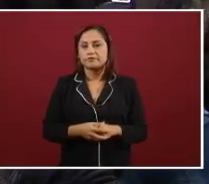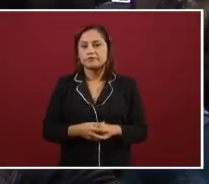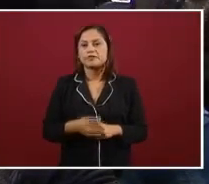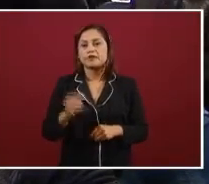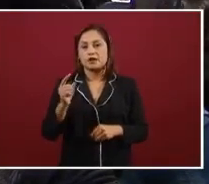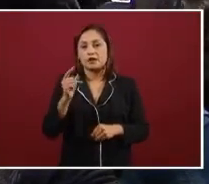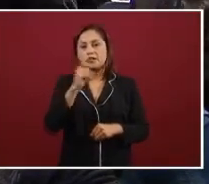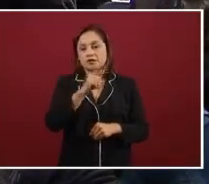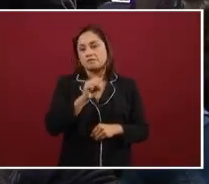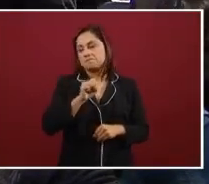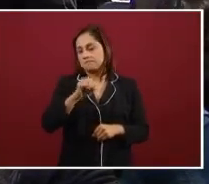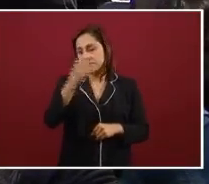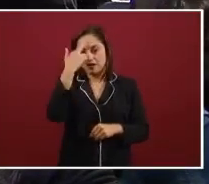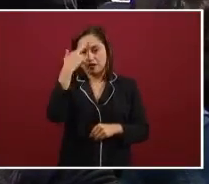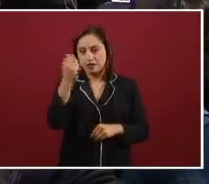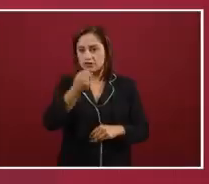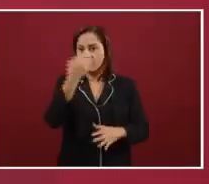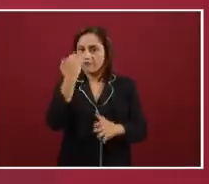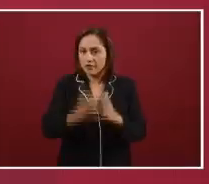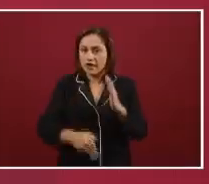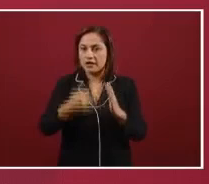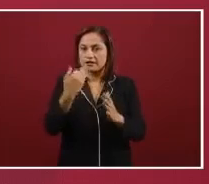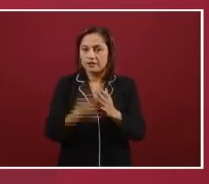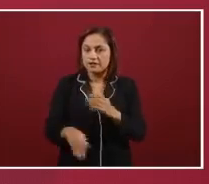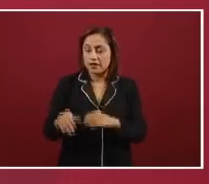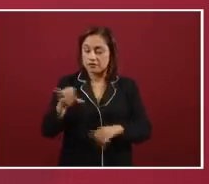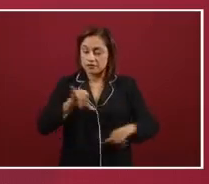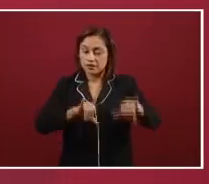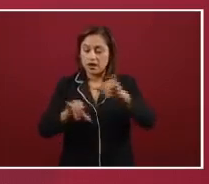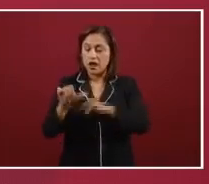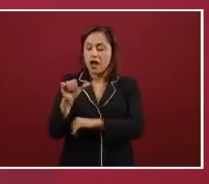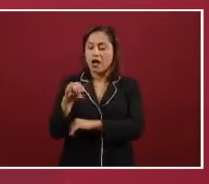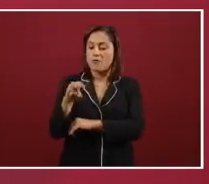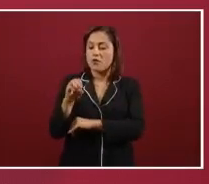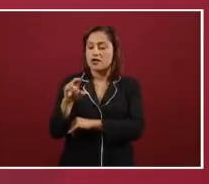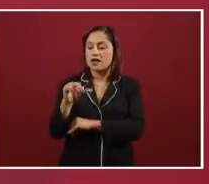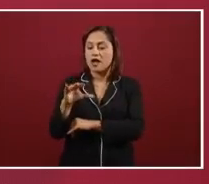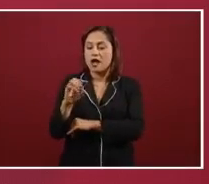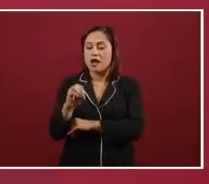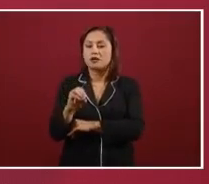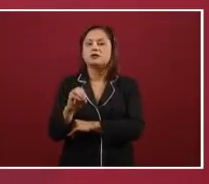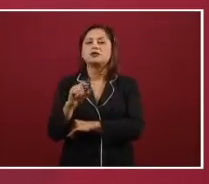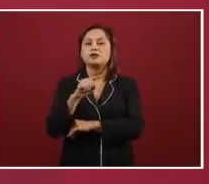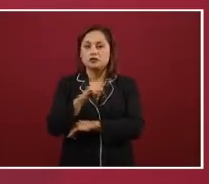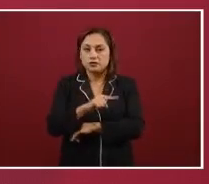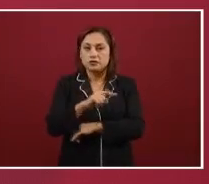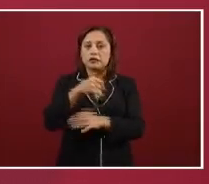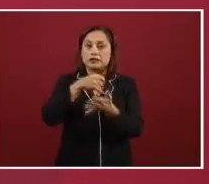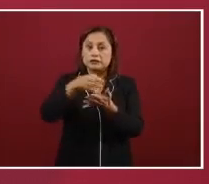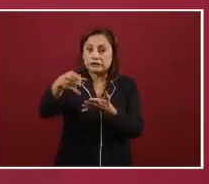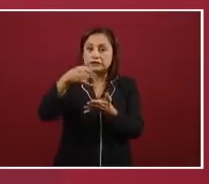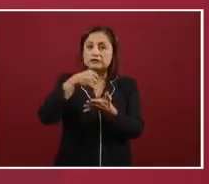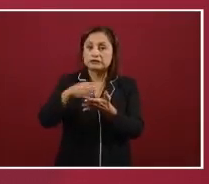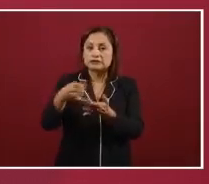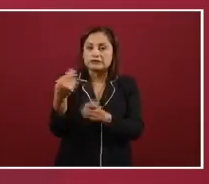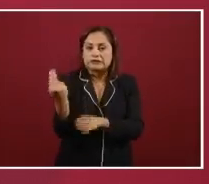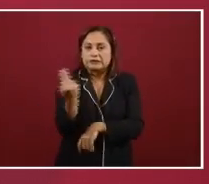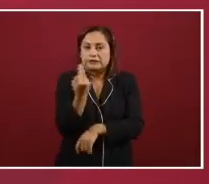de amoníaco, de fertilizante, por lo que significa la producción agrícola en Sinaloa. Sinaloa